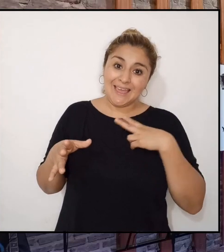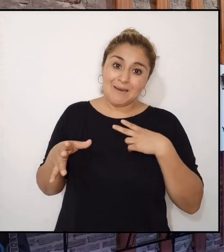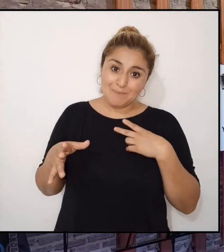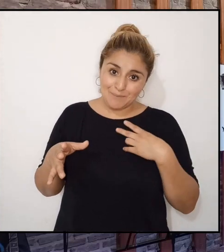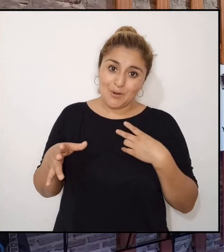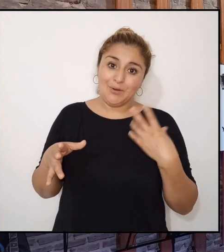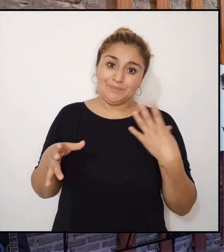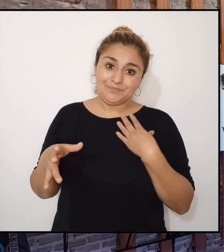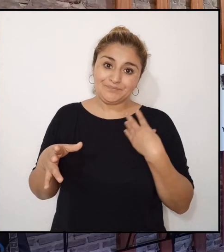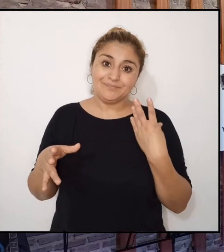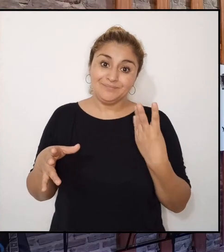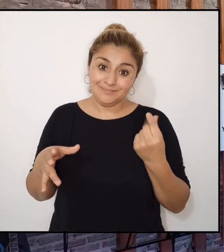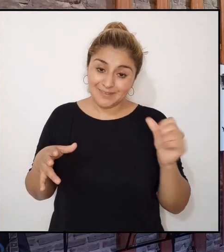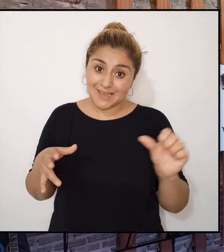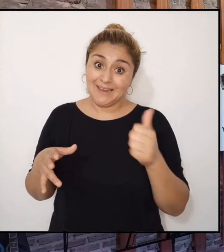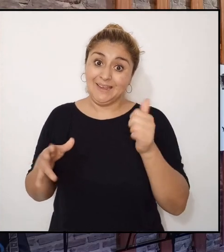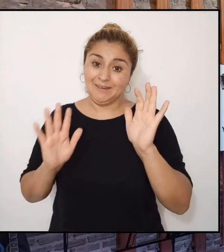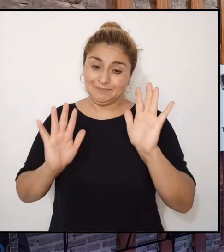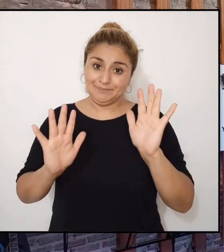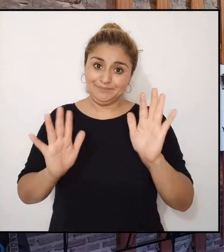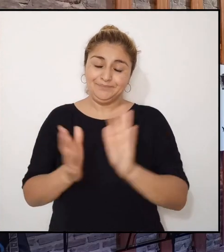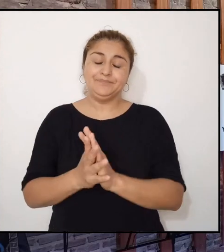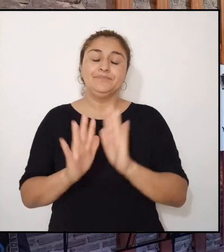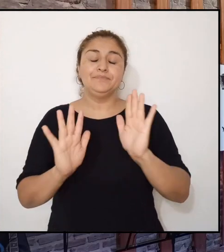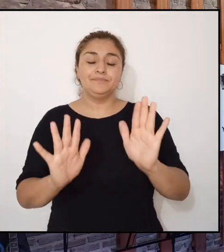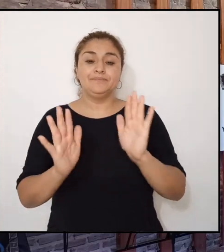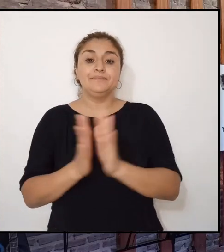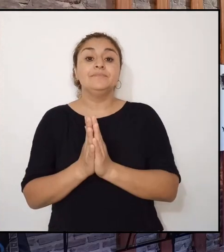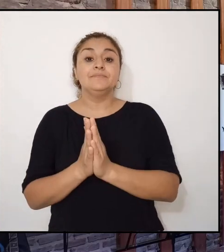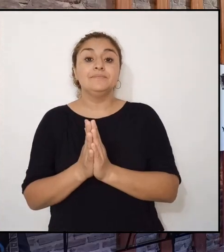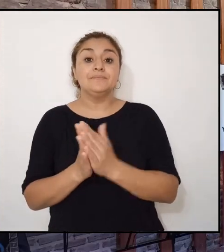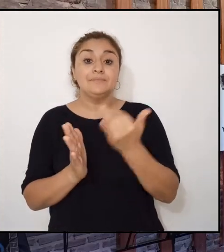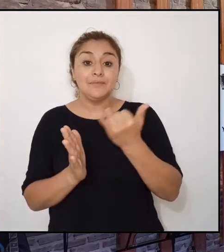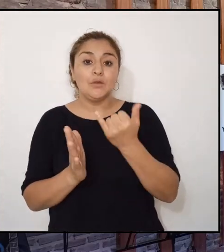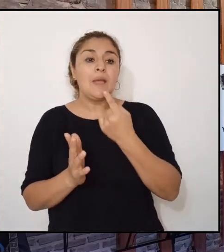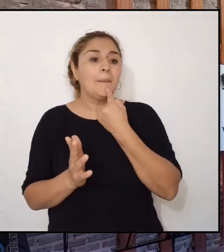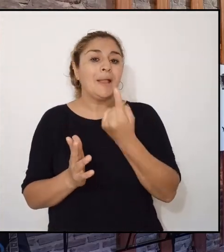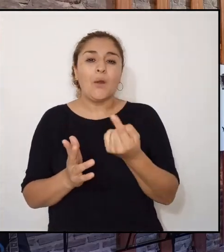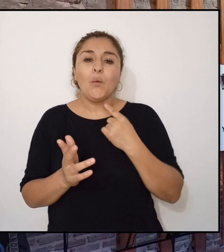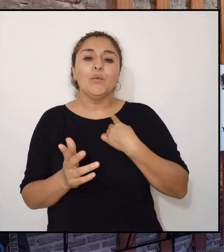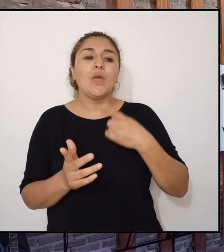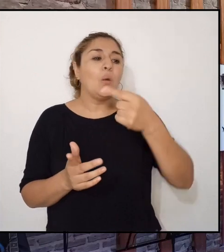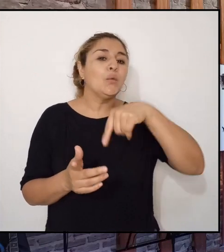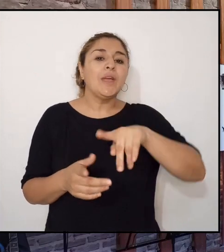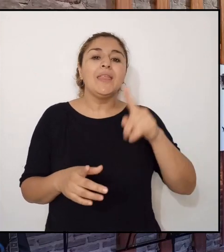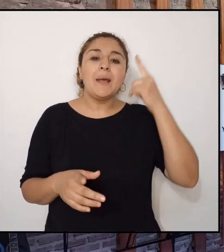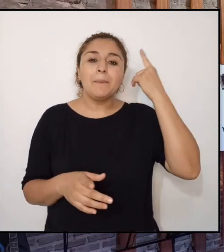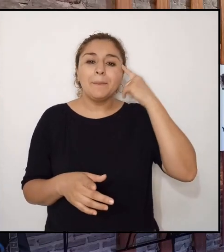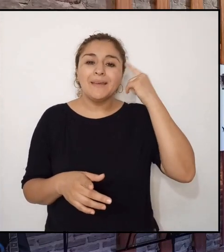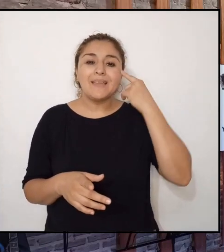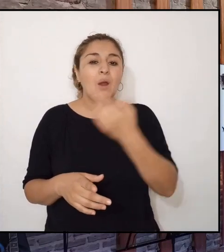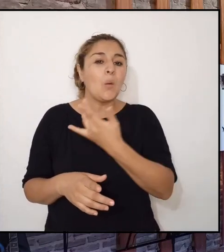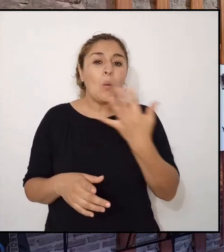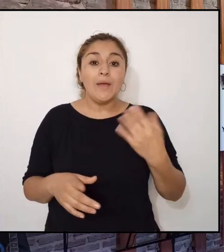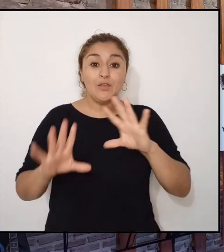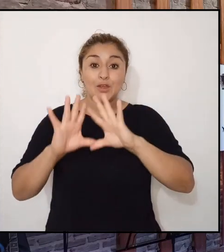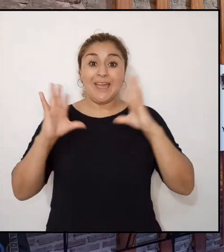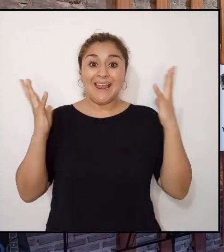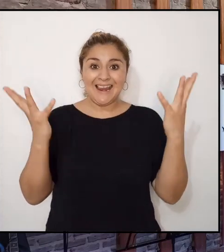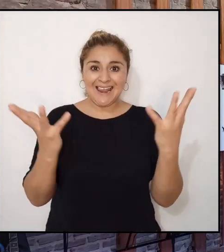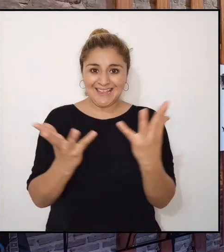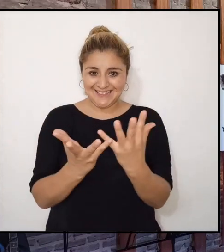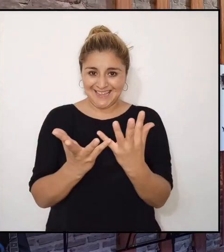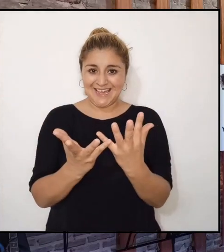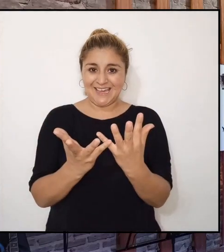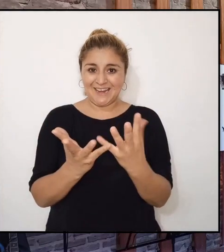No cree que es plana, ¿no? Bueno, tal vez, no sé. Andan dando vueltas. Bueno, ¿usted cree que la Biblia es la palabra